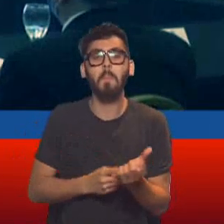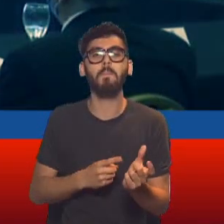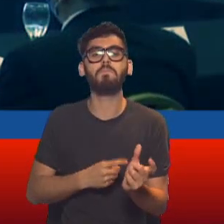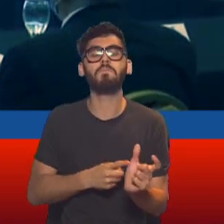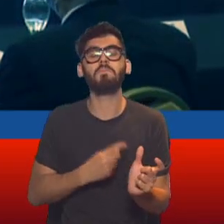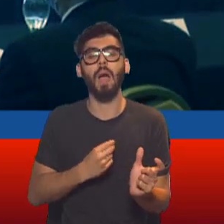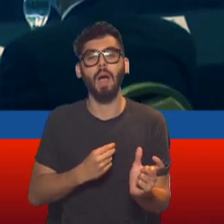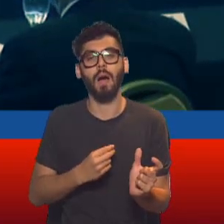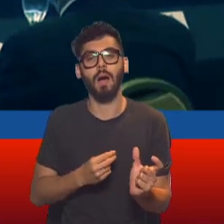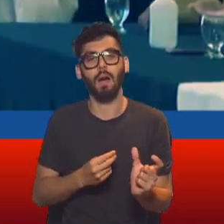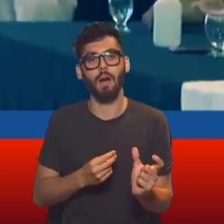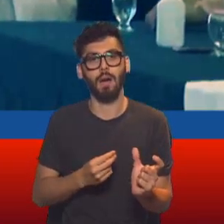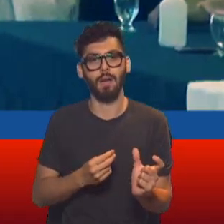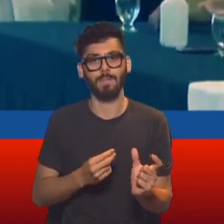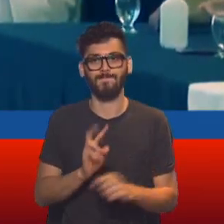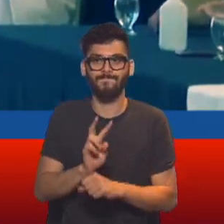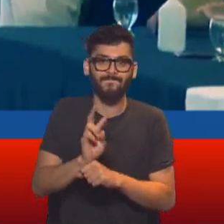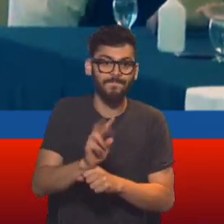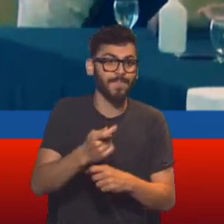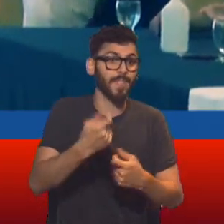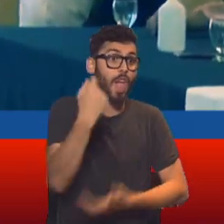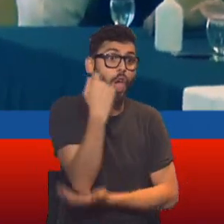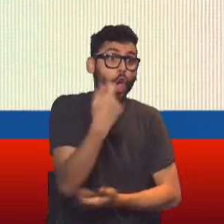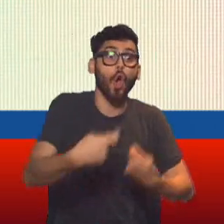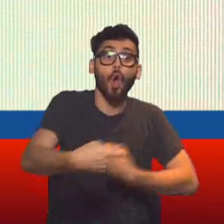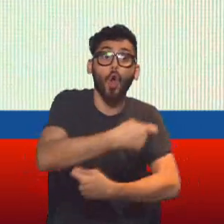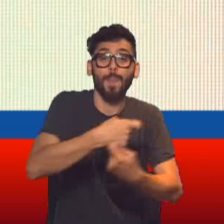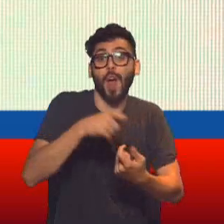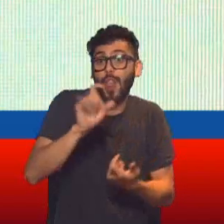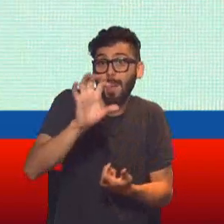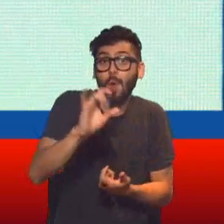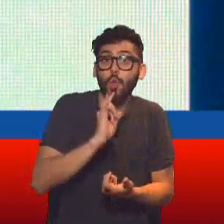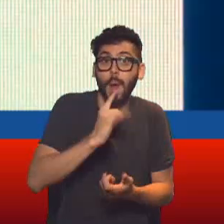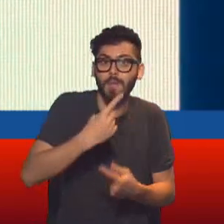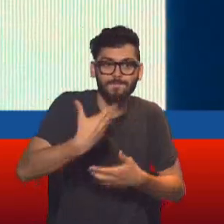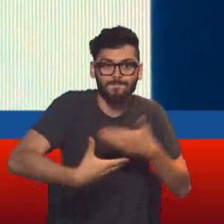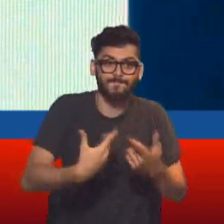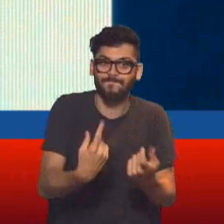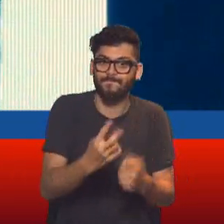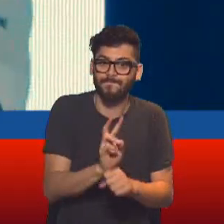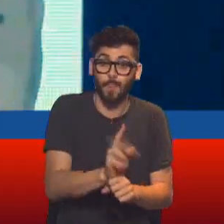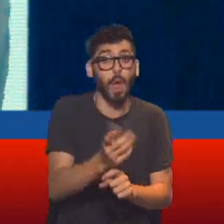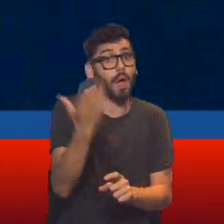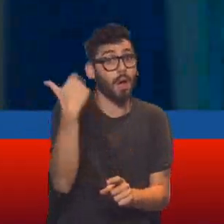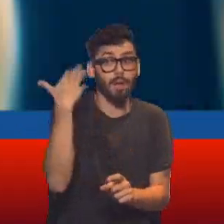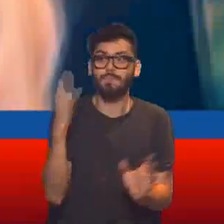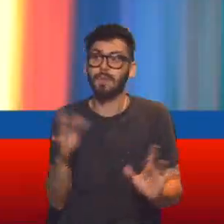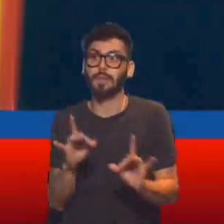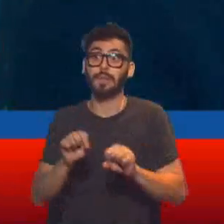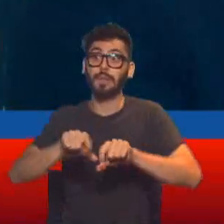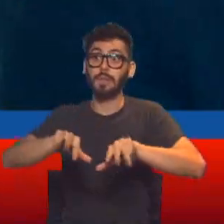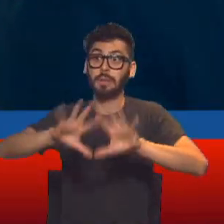para preservar las actividades económicas de la provincia de Tucumán, que han sido muy golpeadas en la